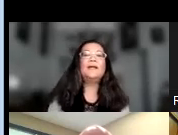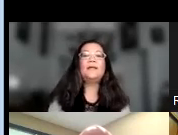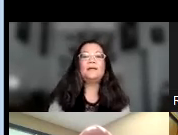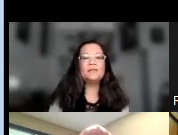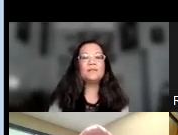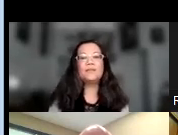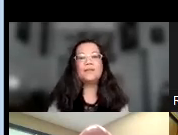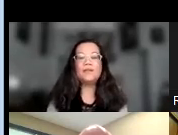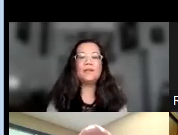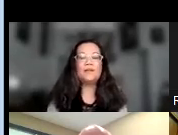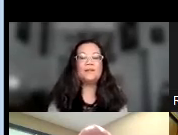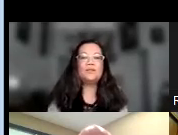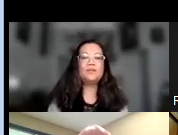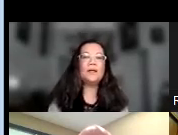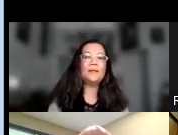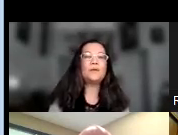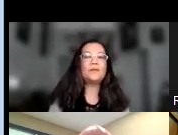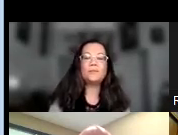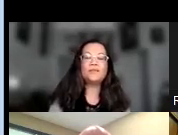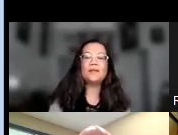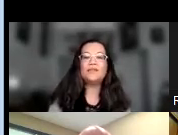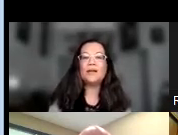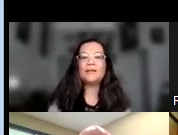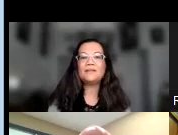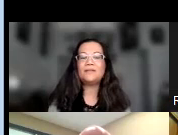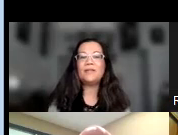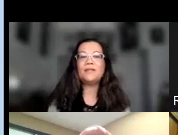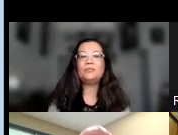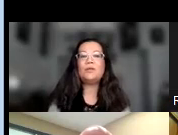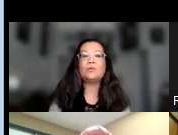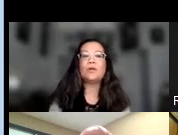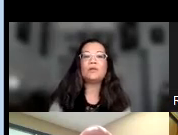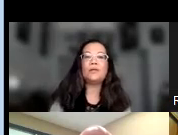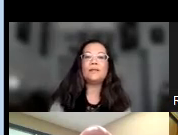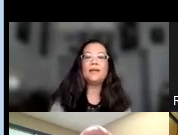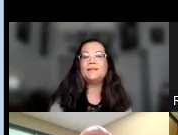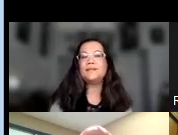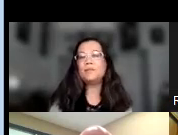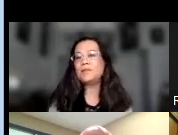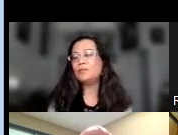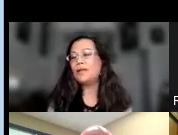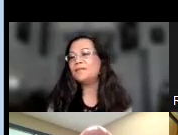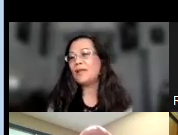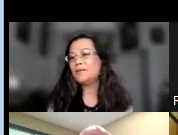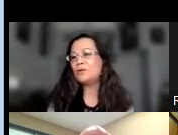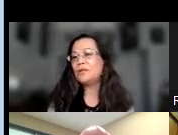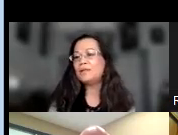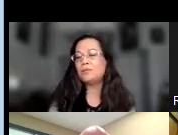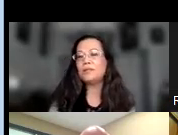tener más refugiados en nuestro sistema. Y otro de las actividades del contrato